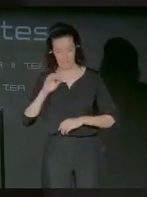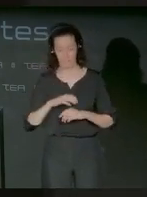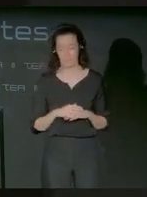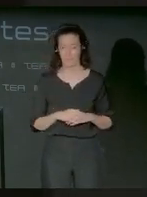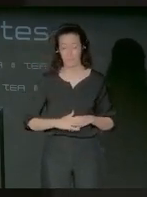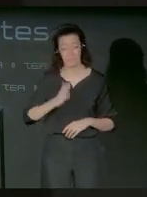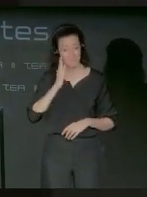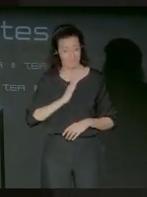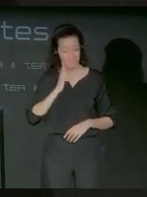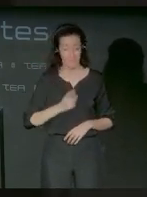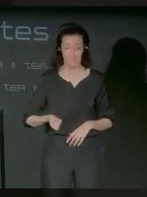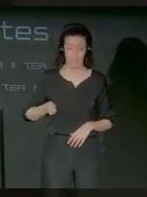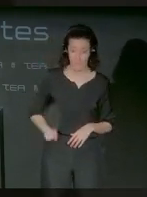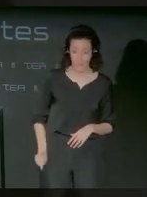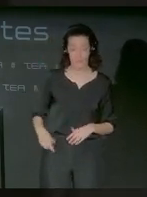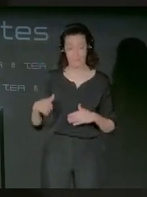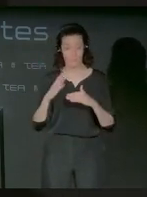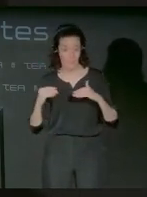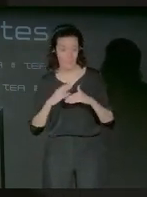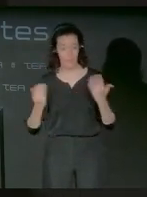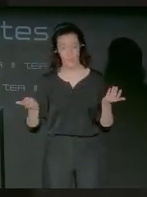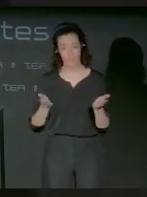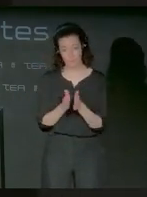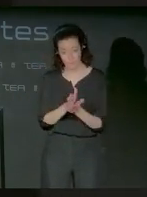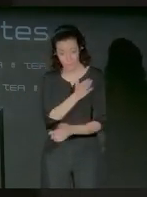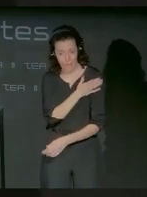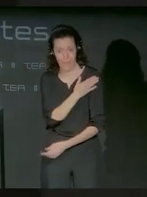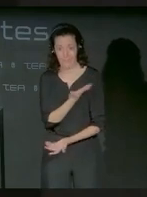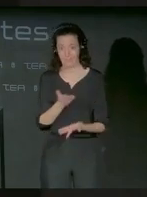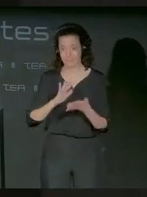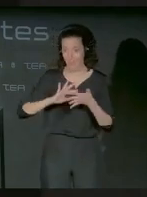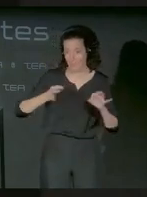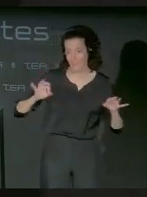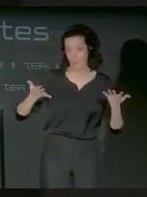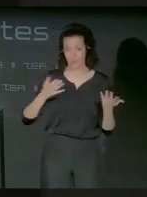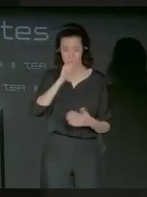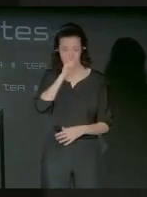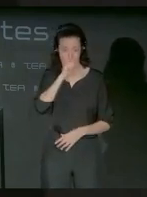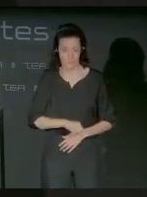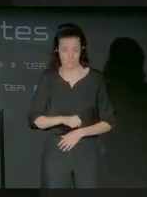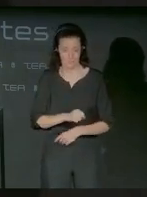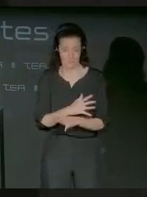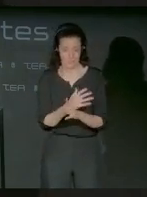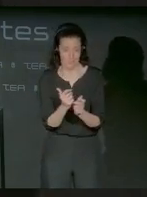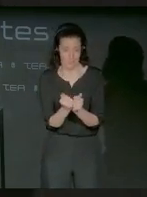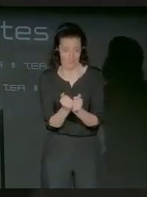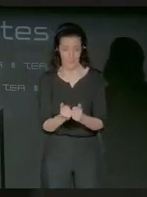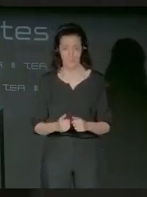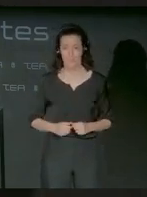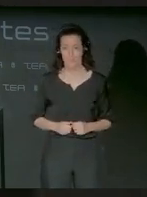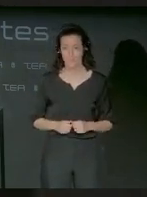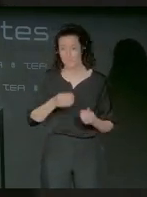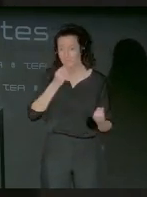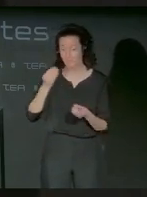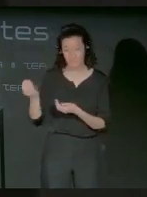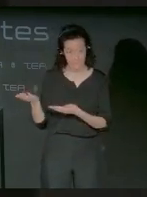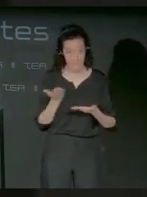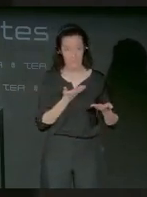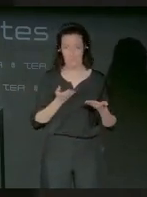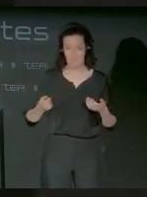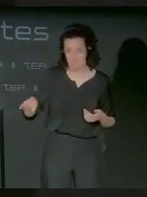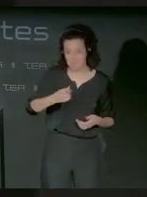profesionales usuarios colegas amigos amantes de los videojuegos Bienvenidos a todos los